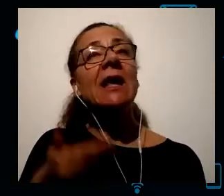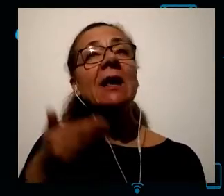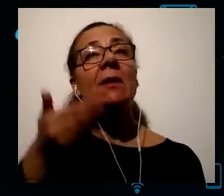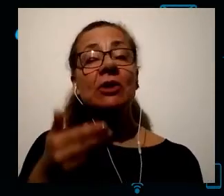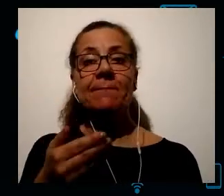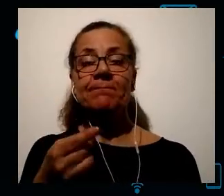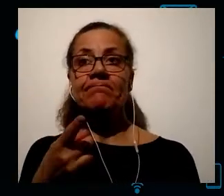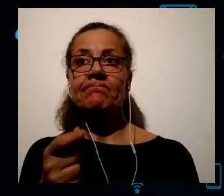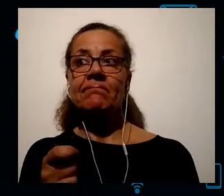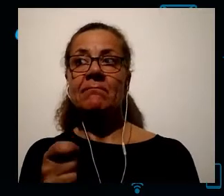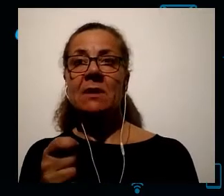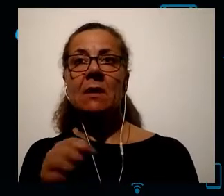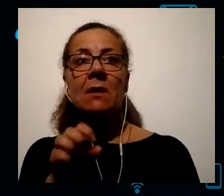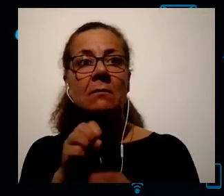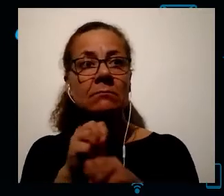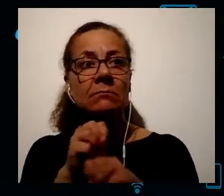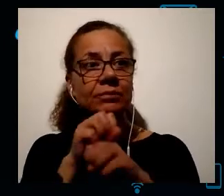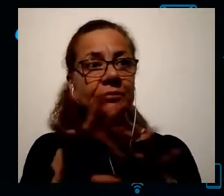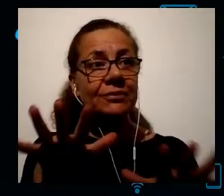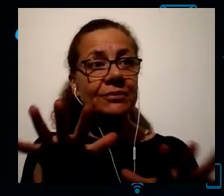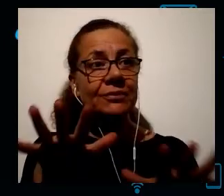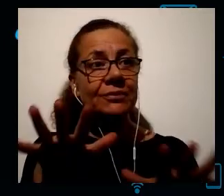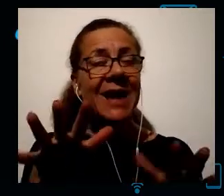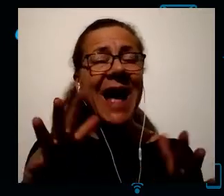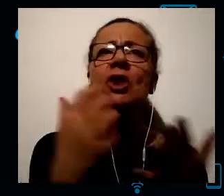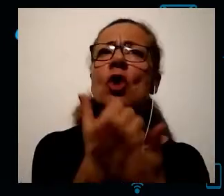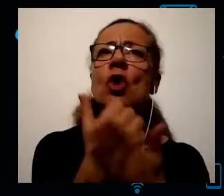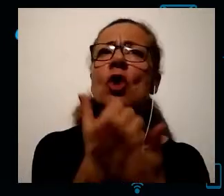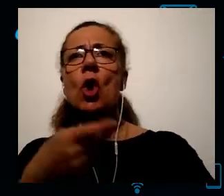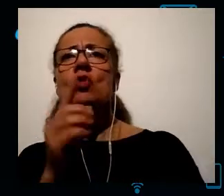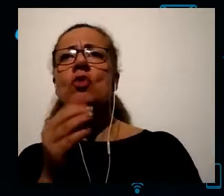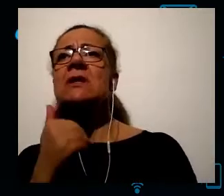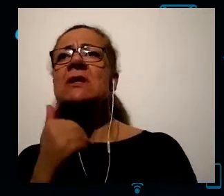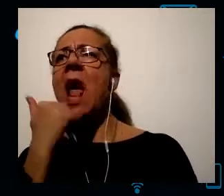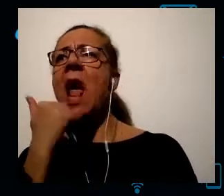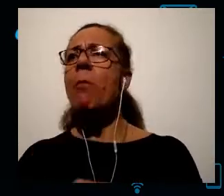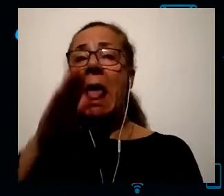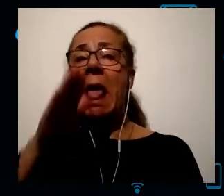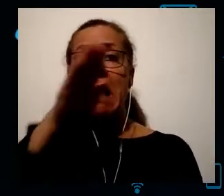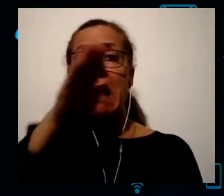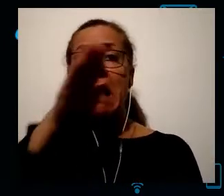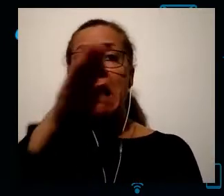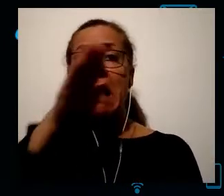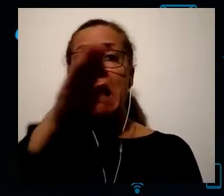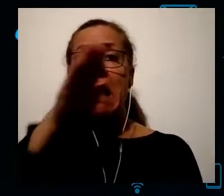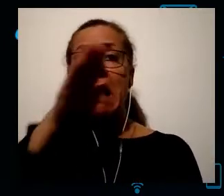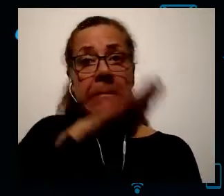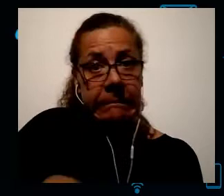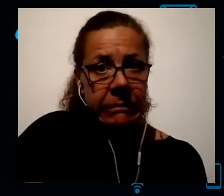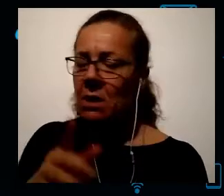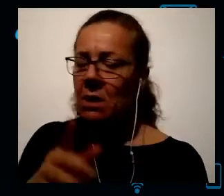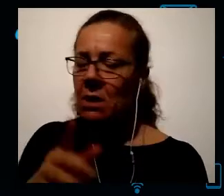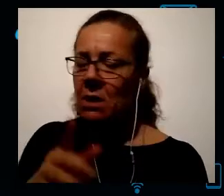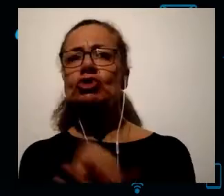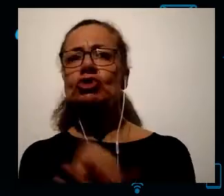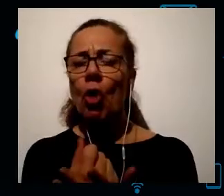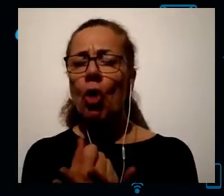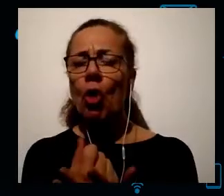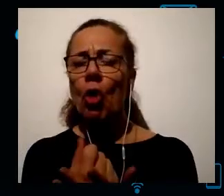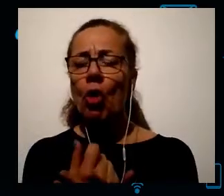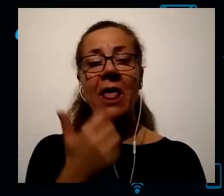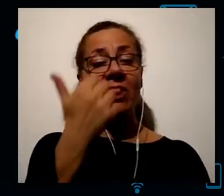apunta a todos a toda la ciudadanía no es una competencia para los más pequeños es una competencia que todos los ciudadanos los